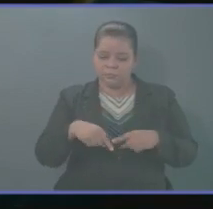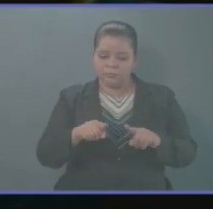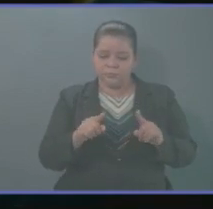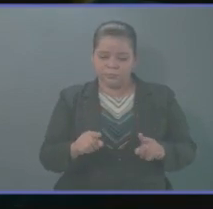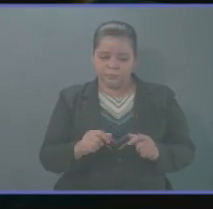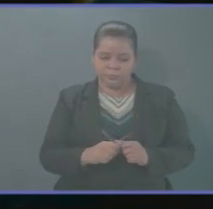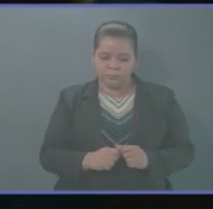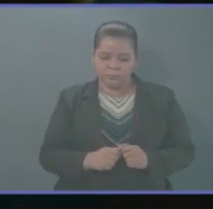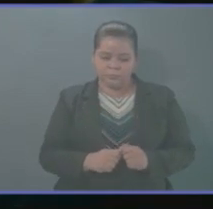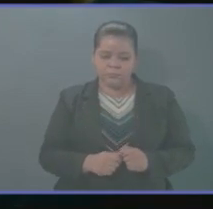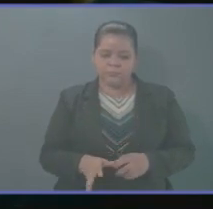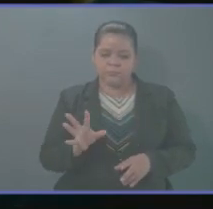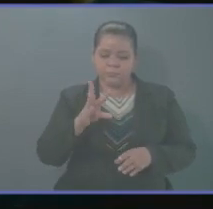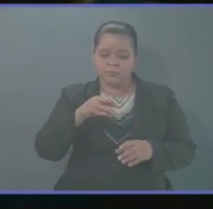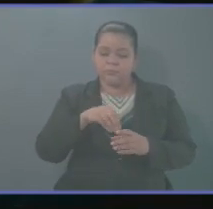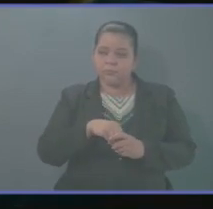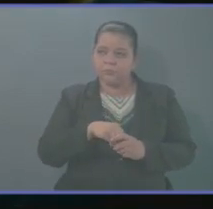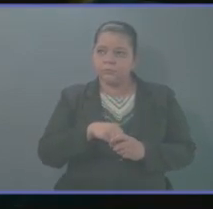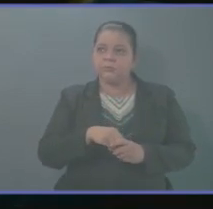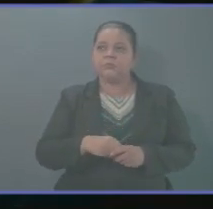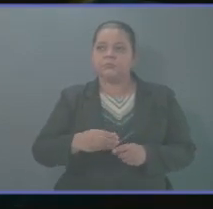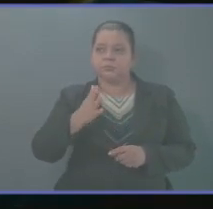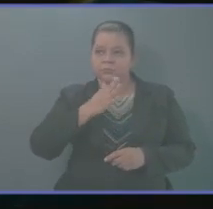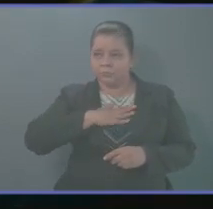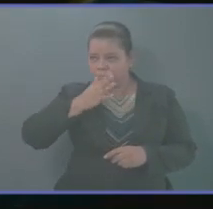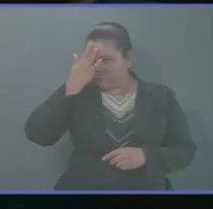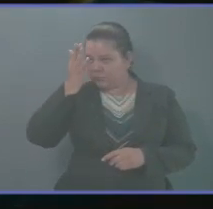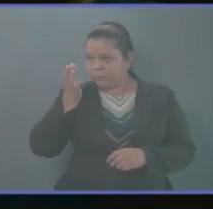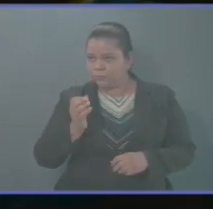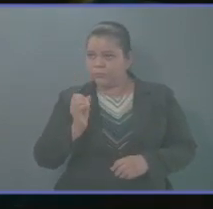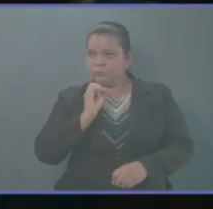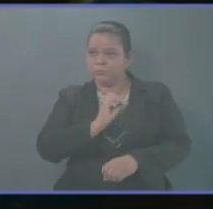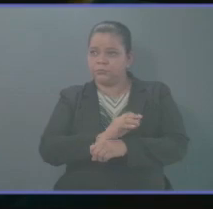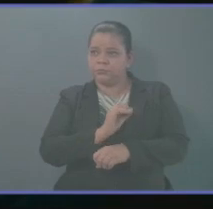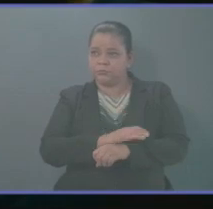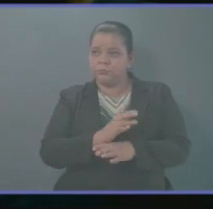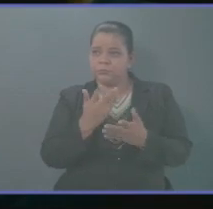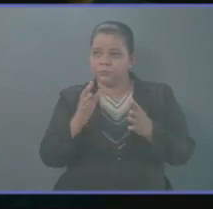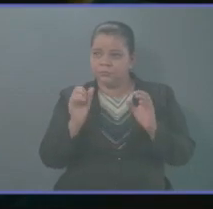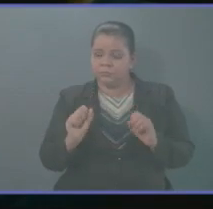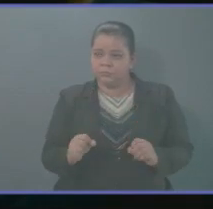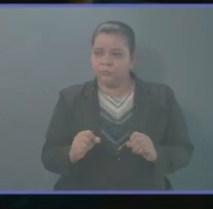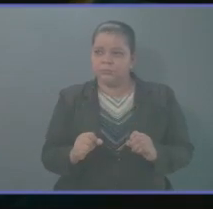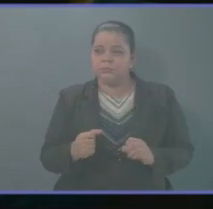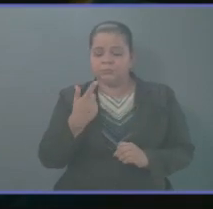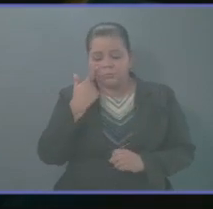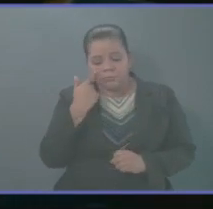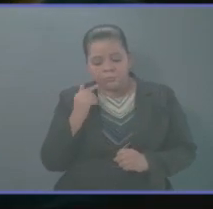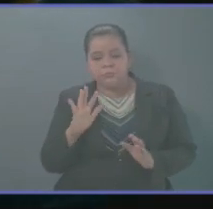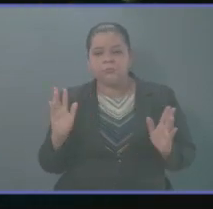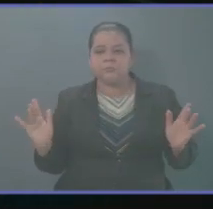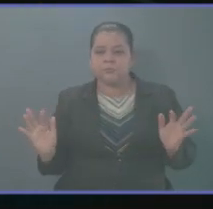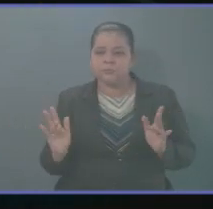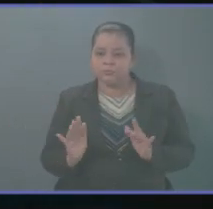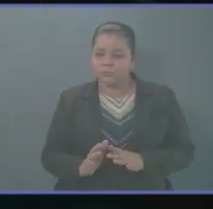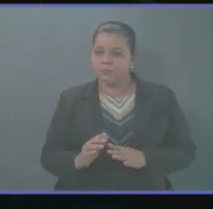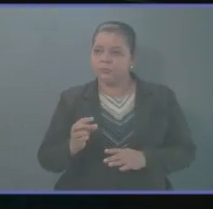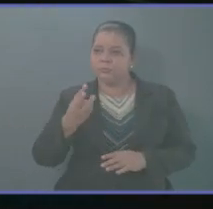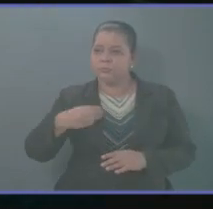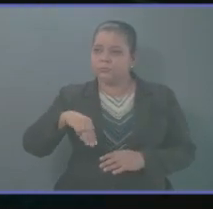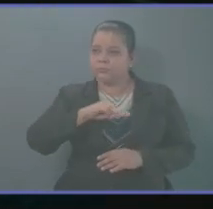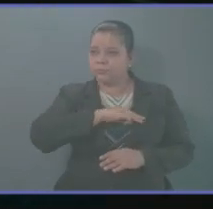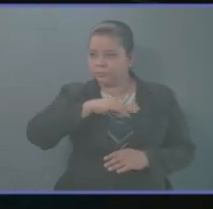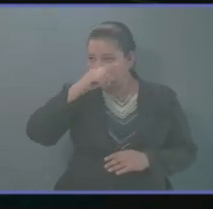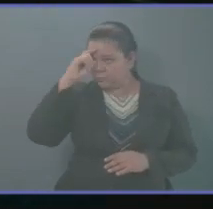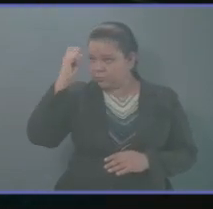¿verdad? Incluso yo creo que el recomendable para que se cerciore por parte del Ministerio de